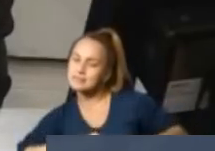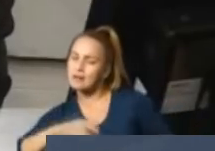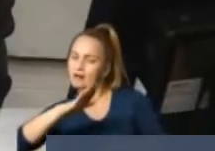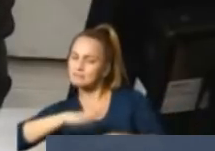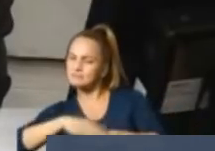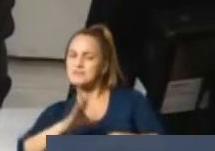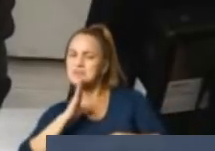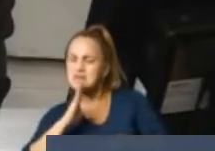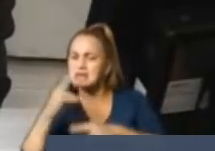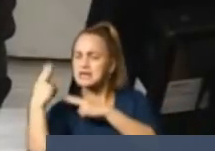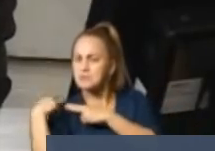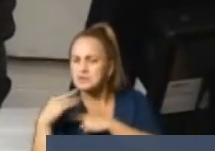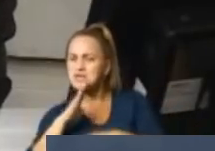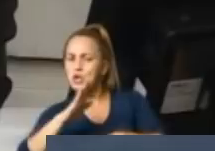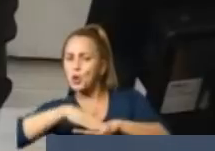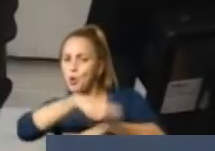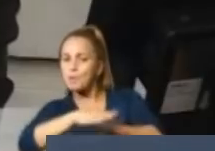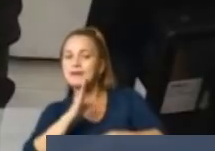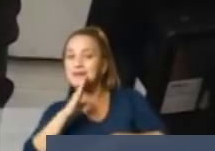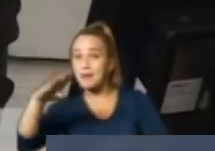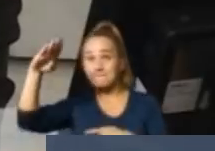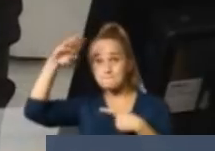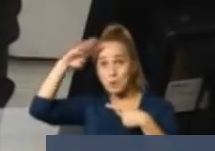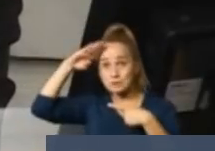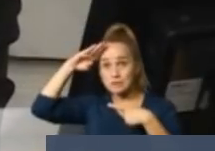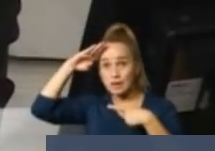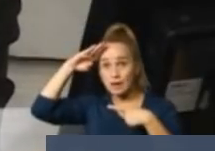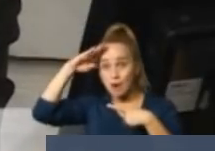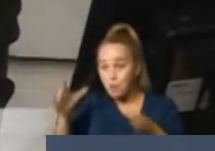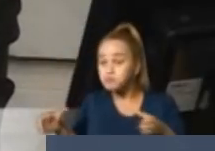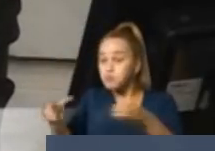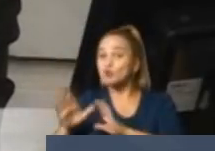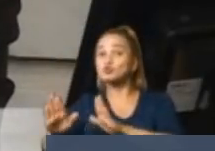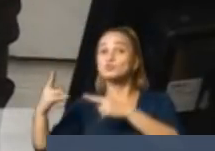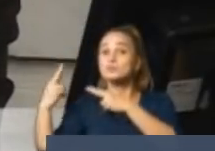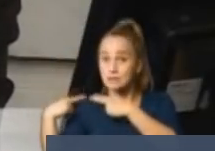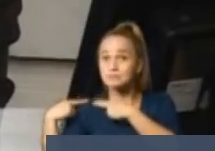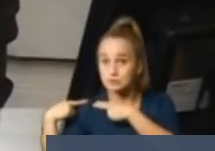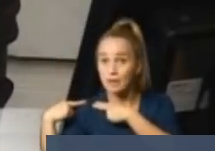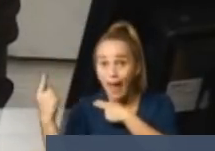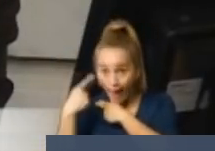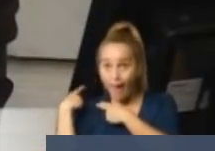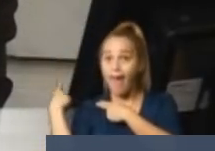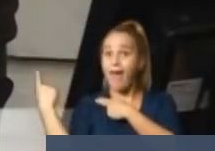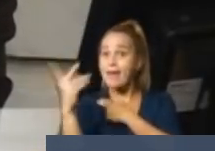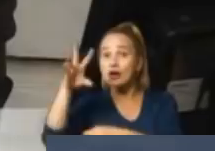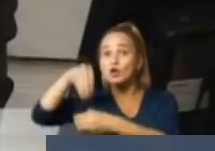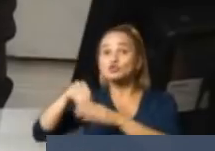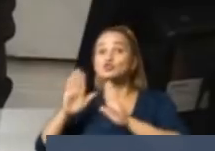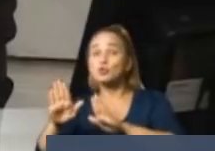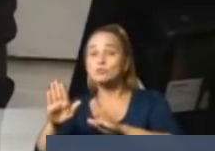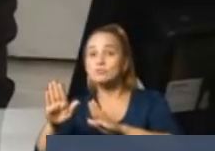de responsabilidad a una institución que es responsable en general de